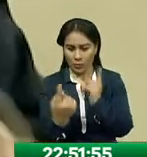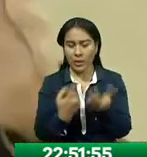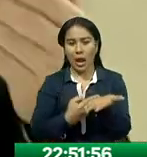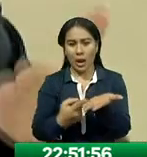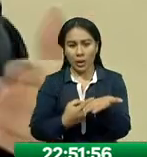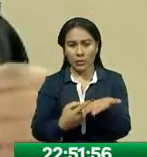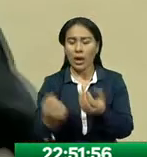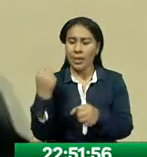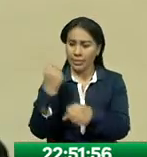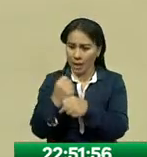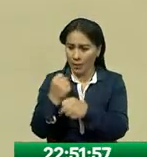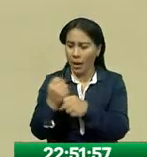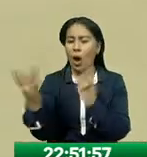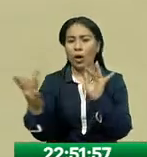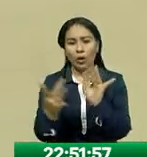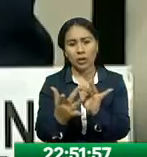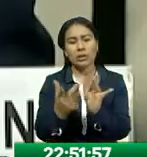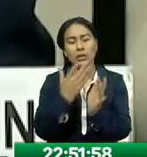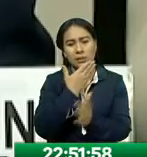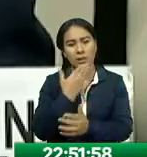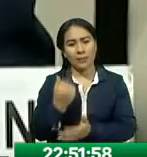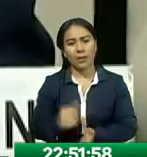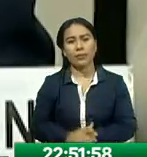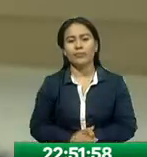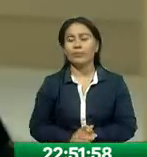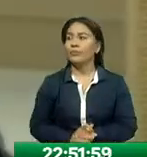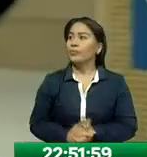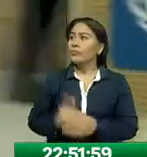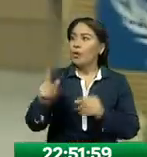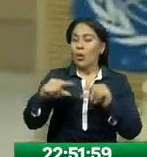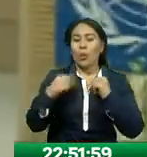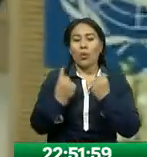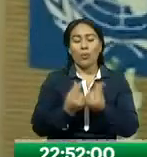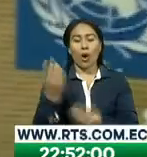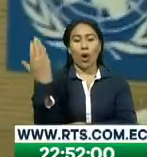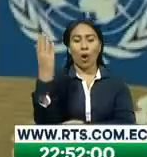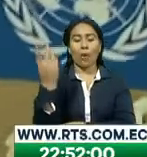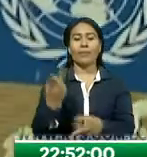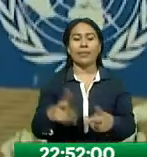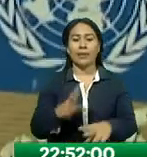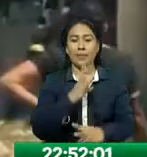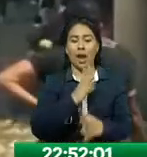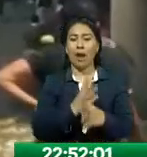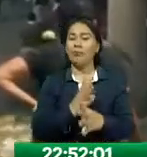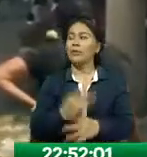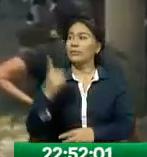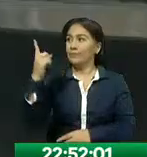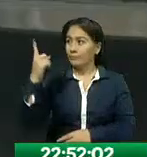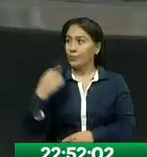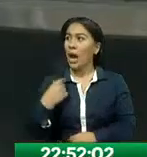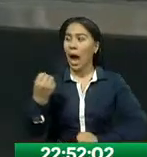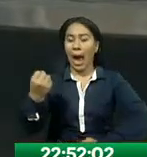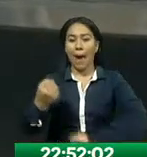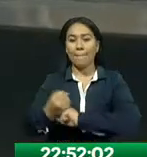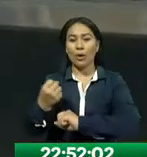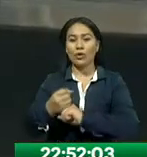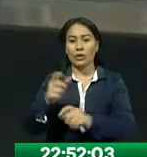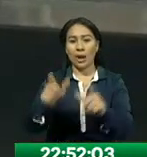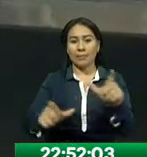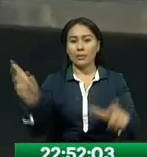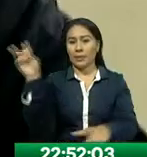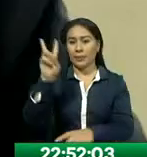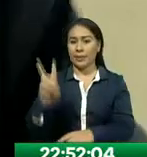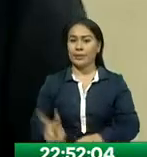diferencias, trabajemos en las coincidencias entonces. En la sesión, Colombia también tomó la palabra, resaltando su apoyo a los